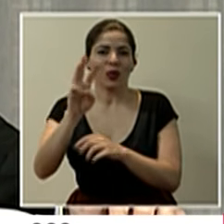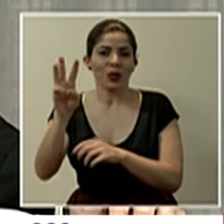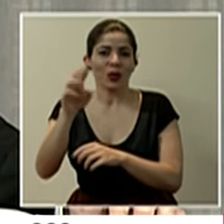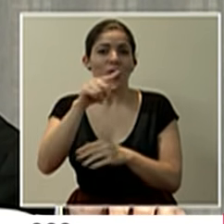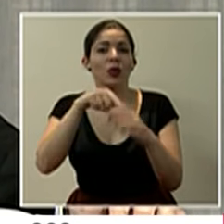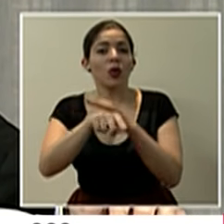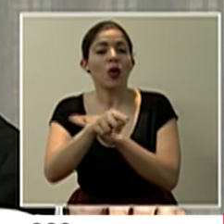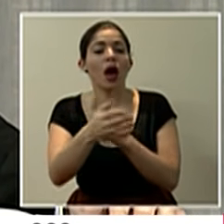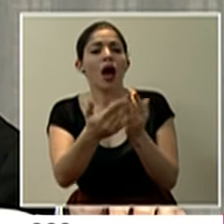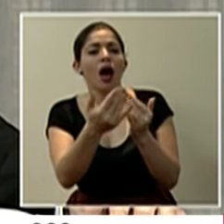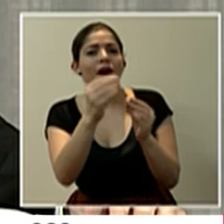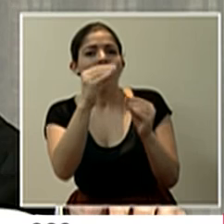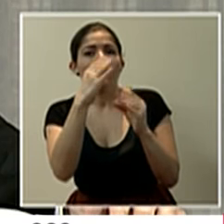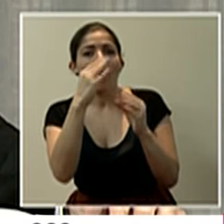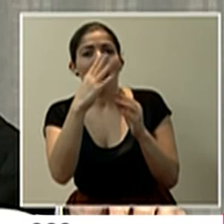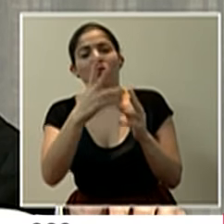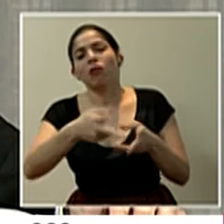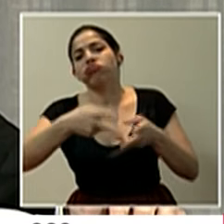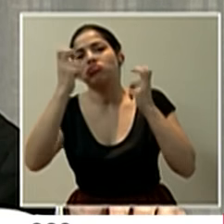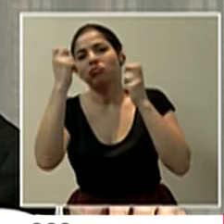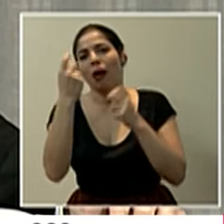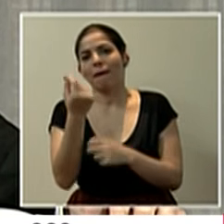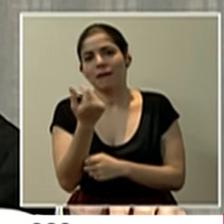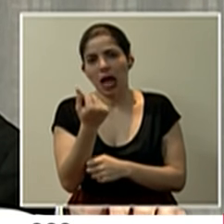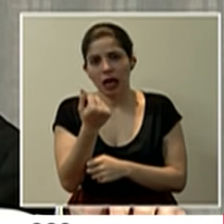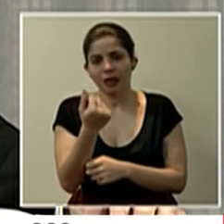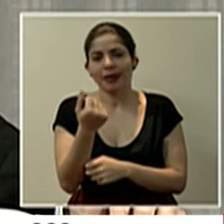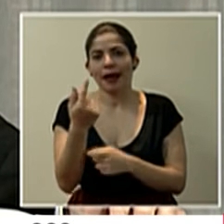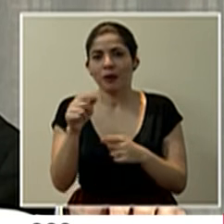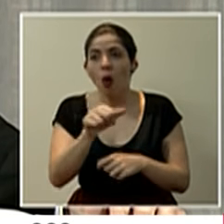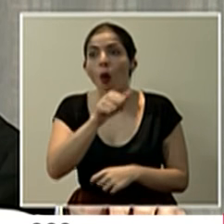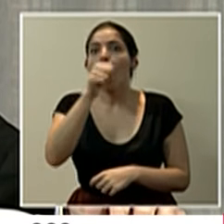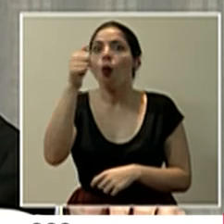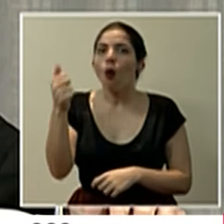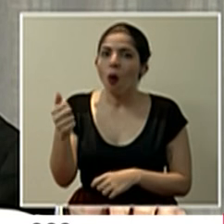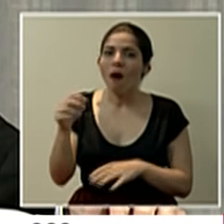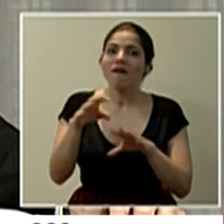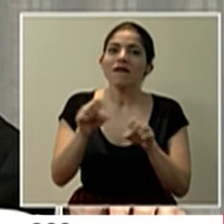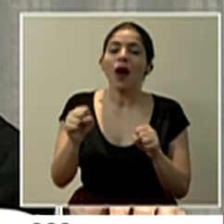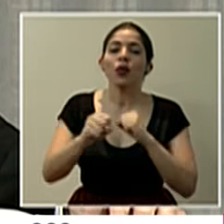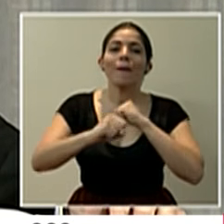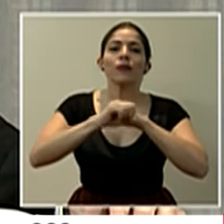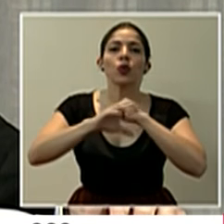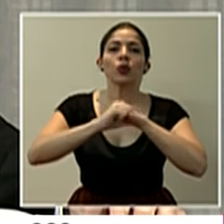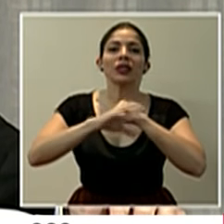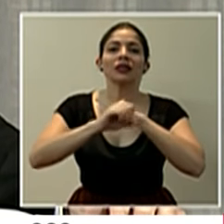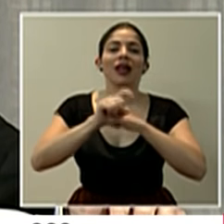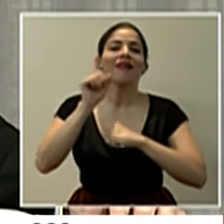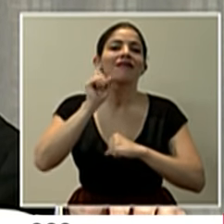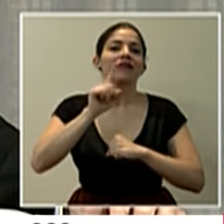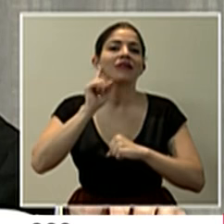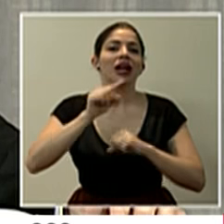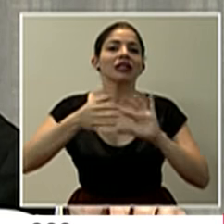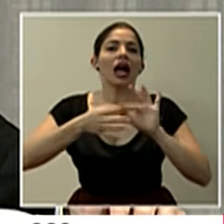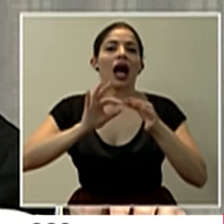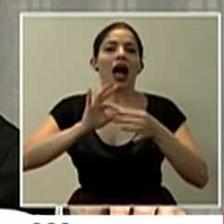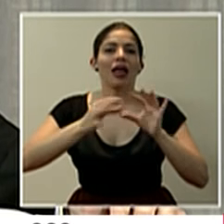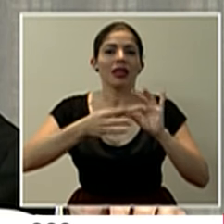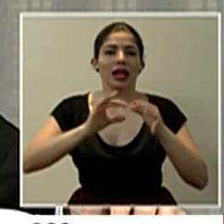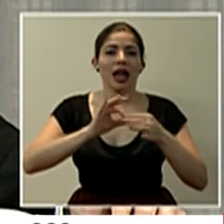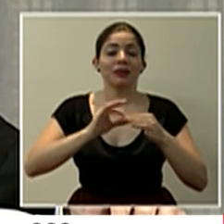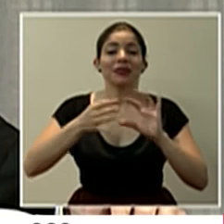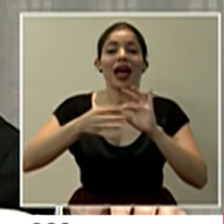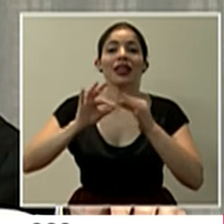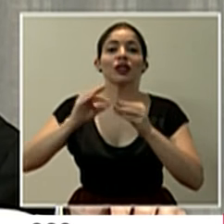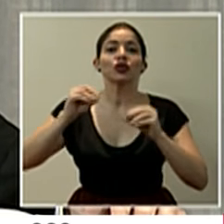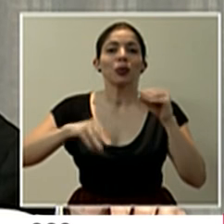igual le sacan todo el dinero. También tenemos otro fraude sobre publicidad de falsas cadenas promocionales, las